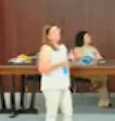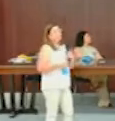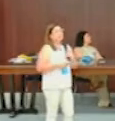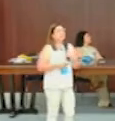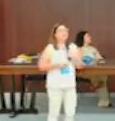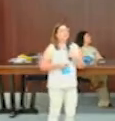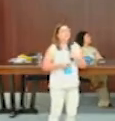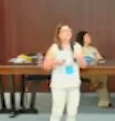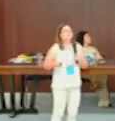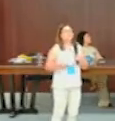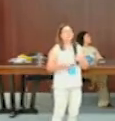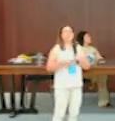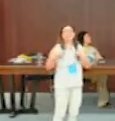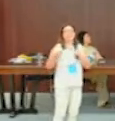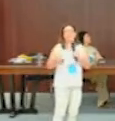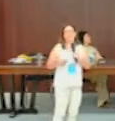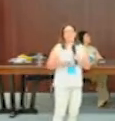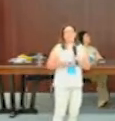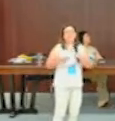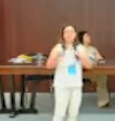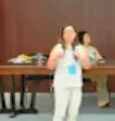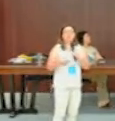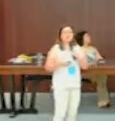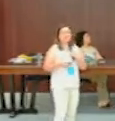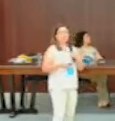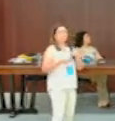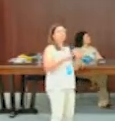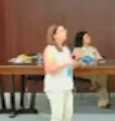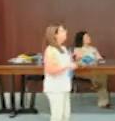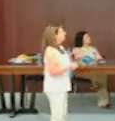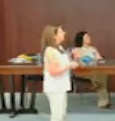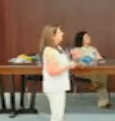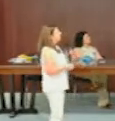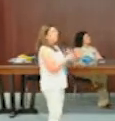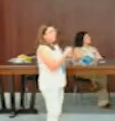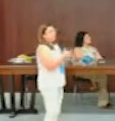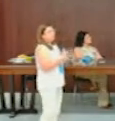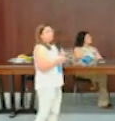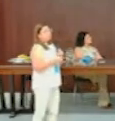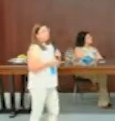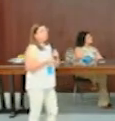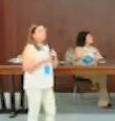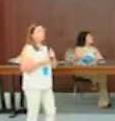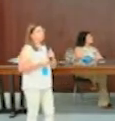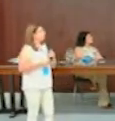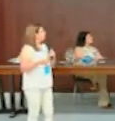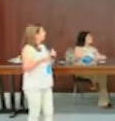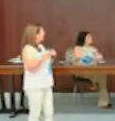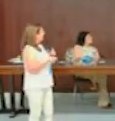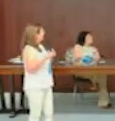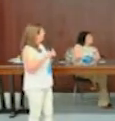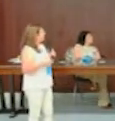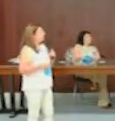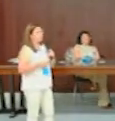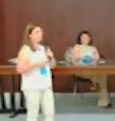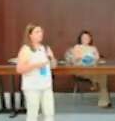¿Qué es lo que espera un paciente, una persona, el familiar, cuando va al médico? Esto lo encontré en el Harrison, yo volví a los